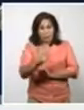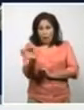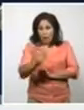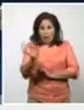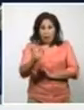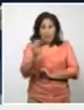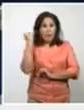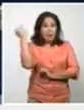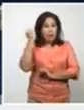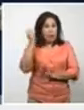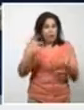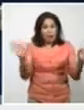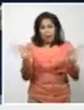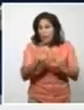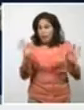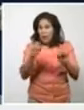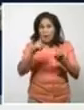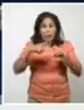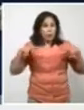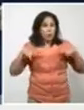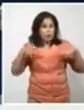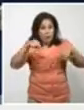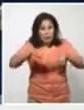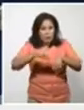se va a abrir el turismo en estos momentos.